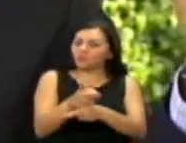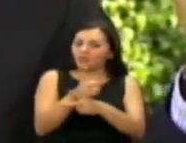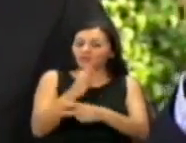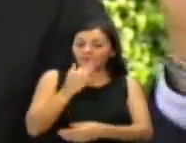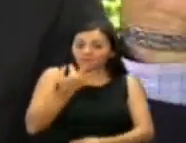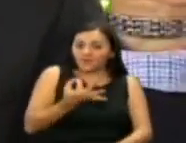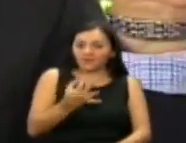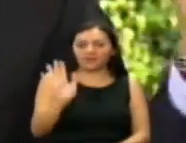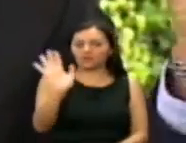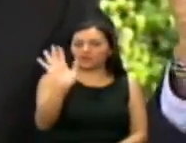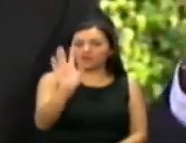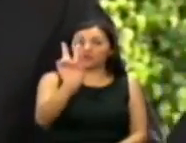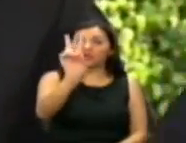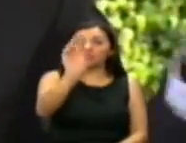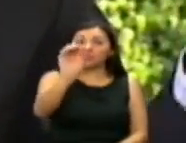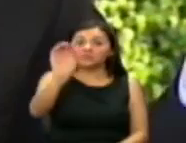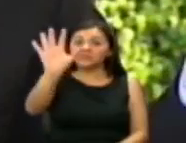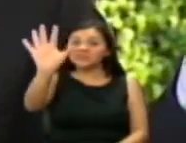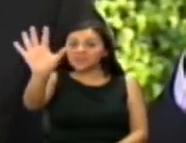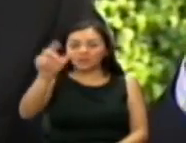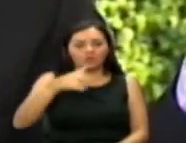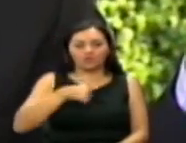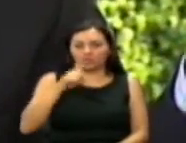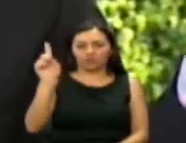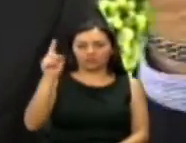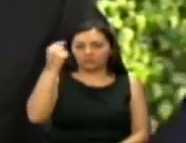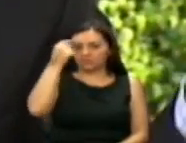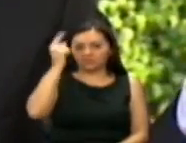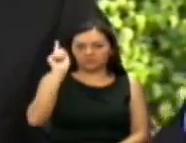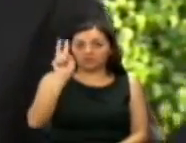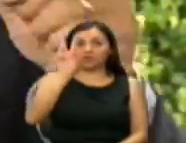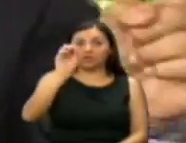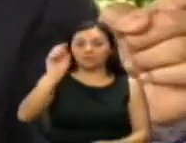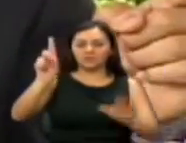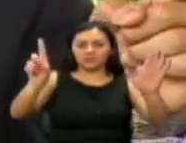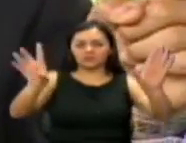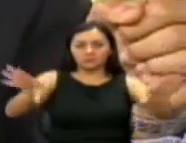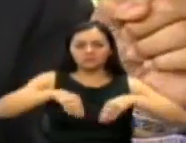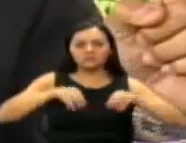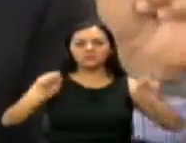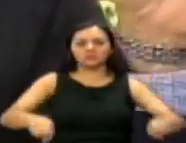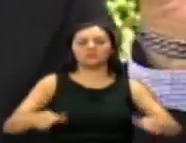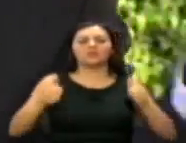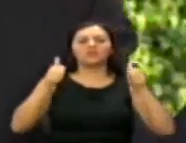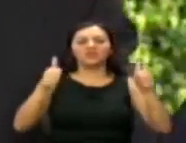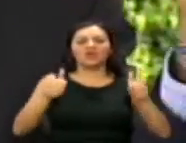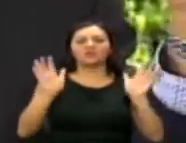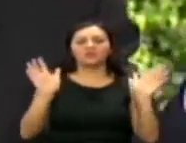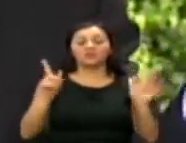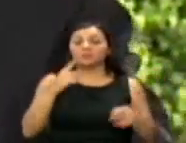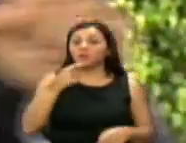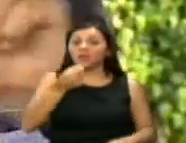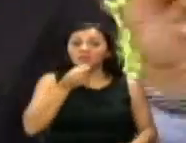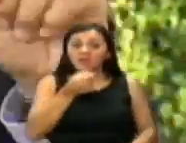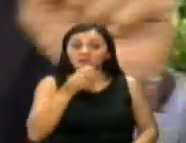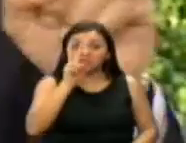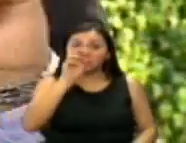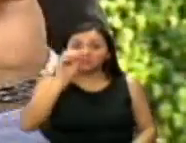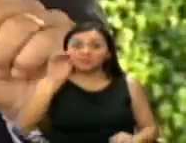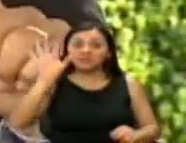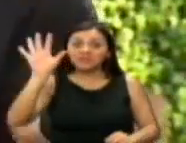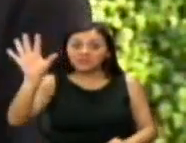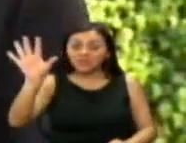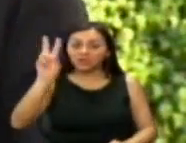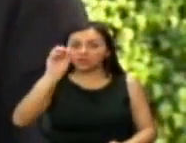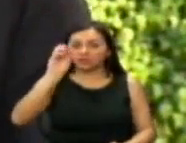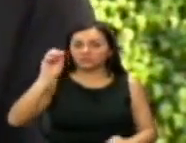verdad. En el 2005 yo no pensaba ser candidato. En el 2006, por supuesto que era candidato. Entonces, si usted me entrevistó fue en el 2005, no 2006, hay que ser ya,